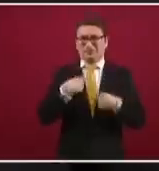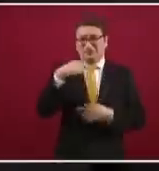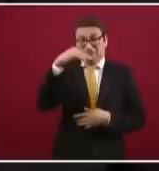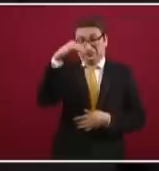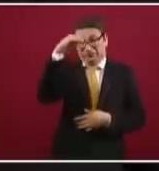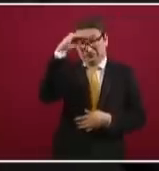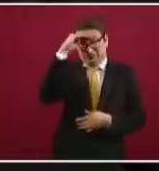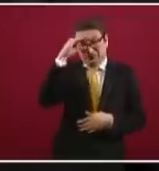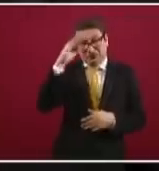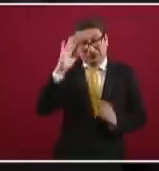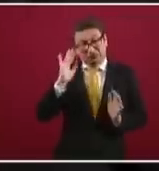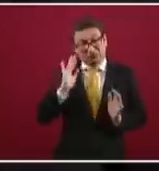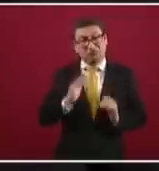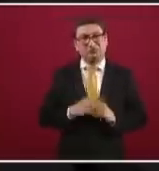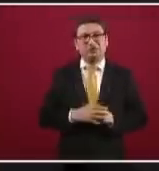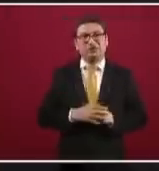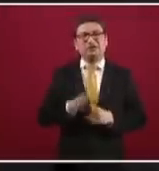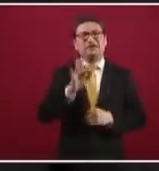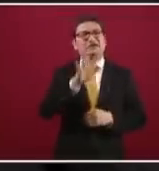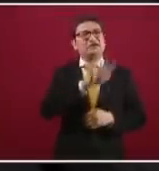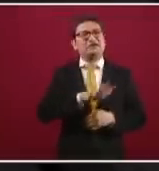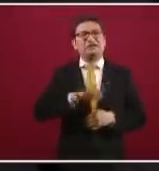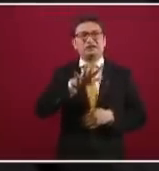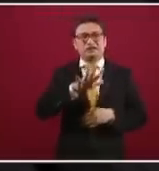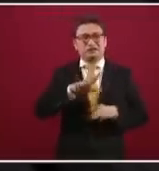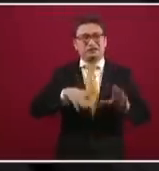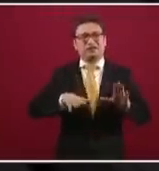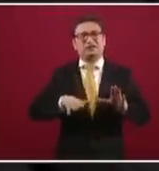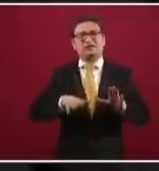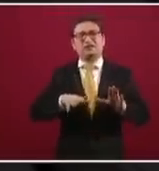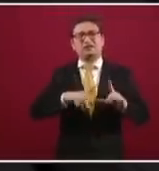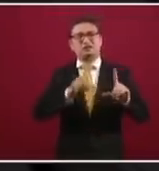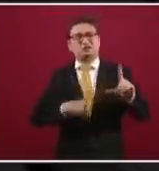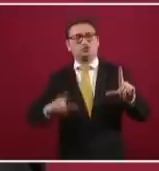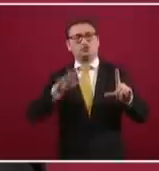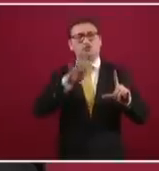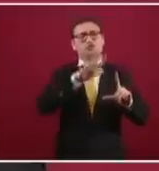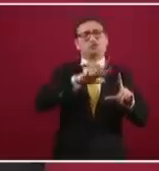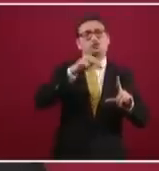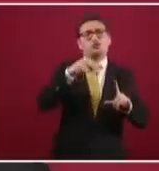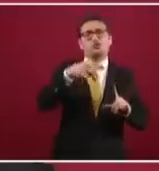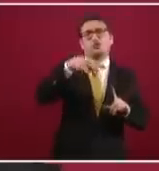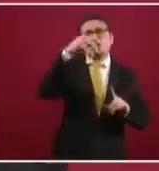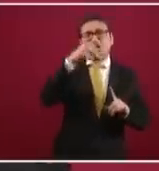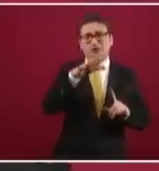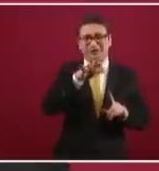los norteños son más conservadores